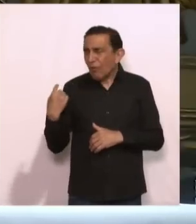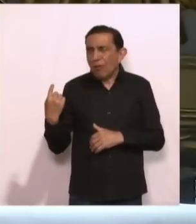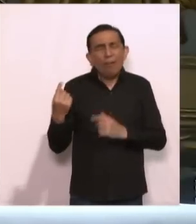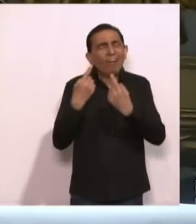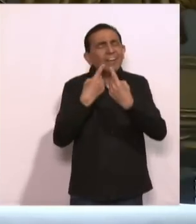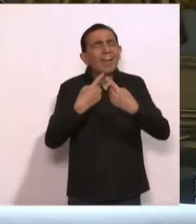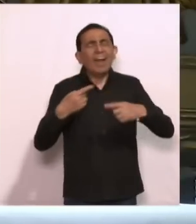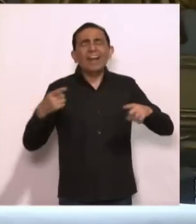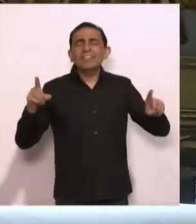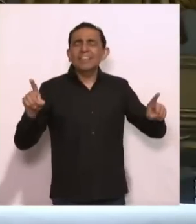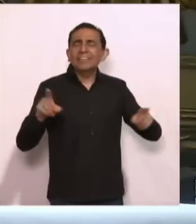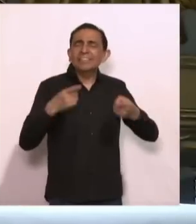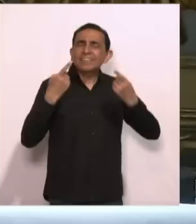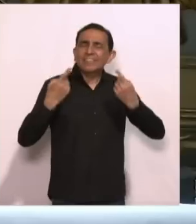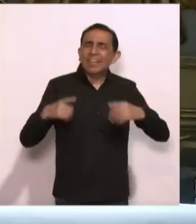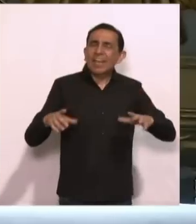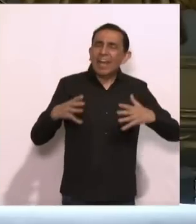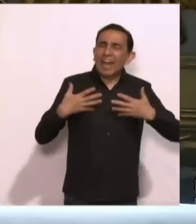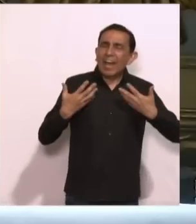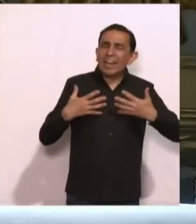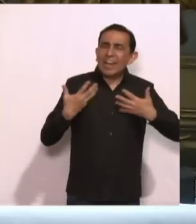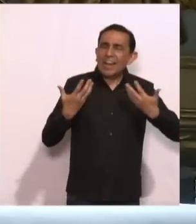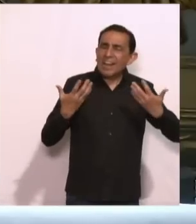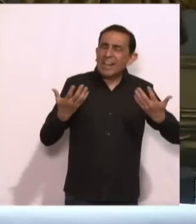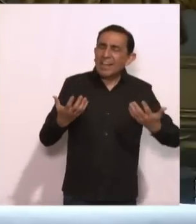nuestro cantar.